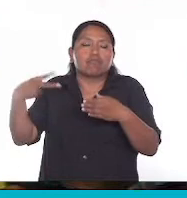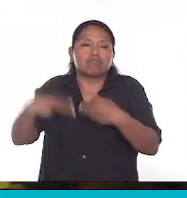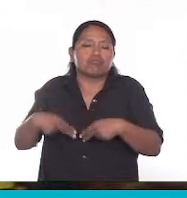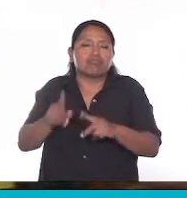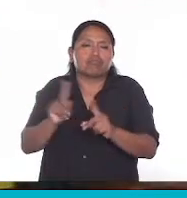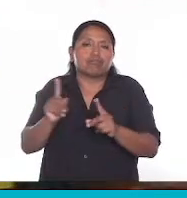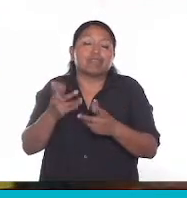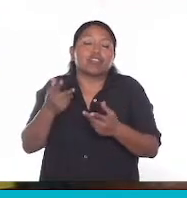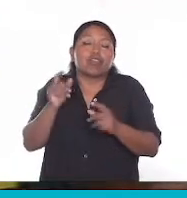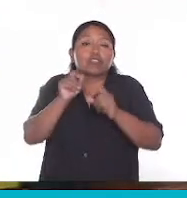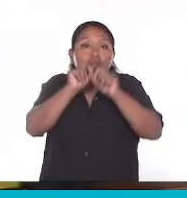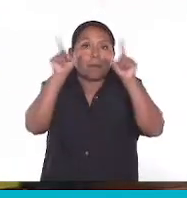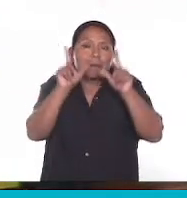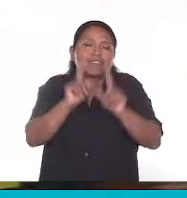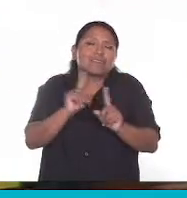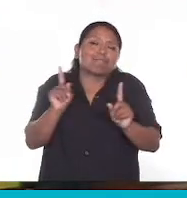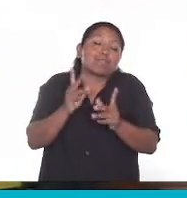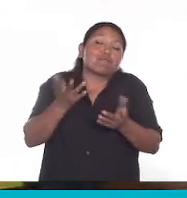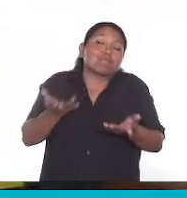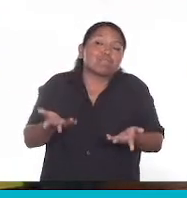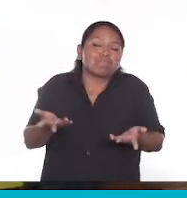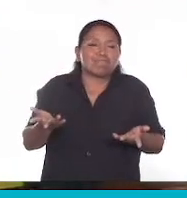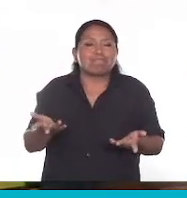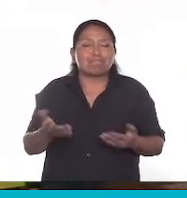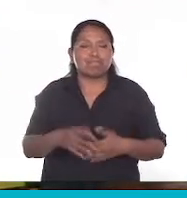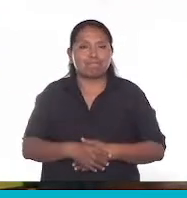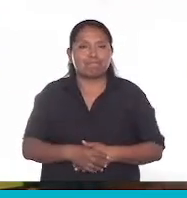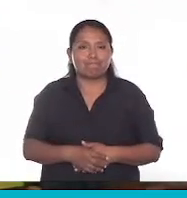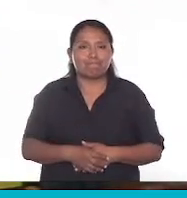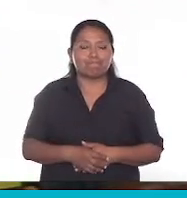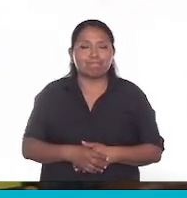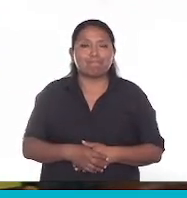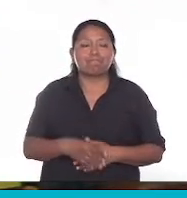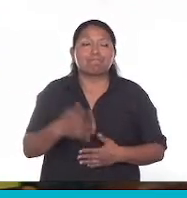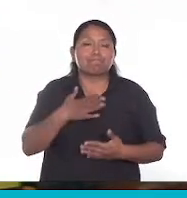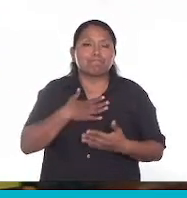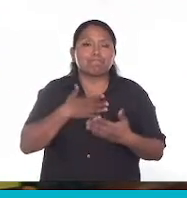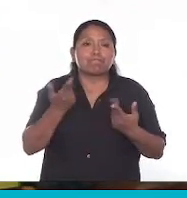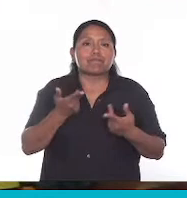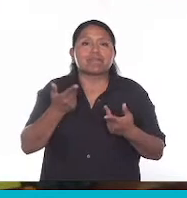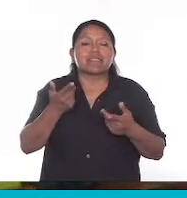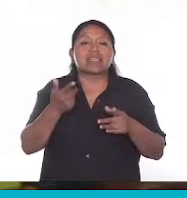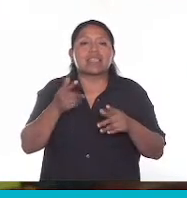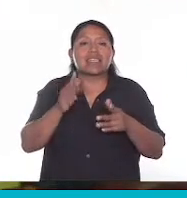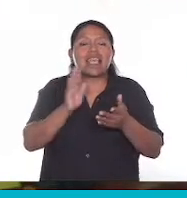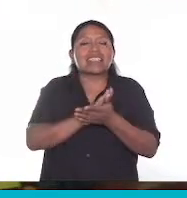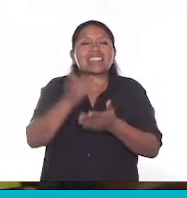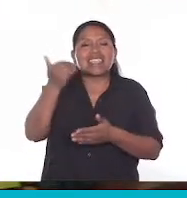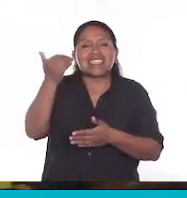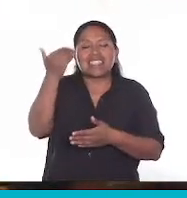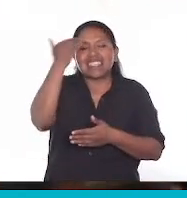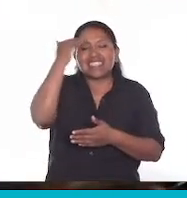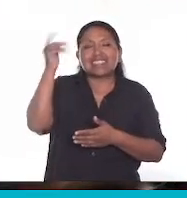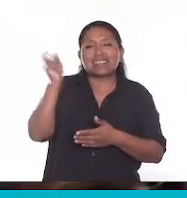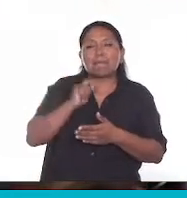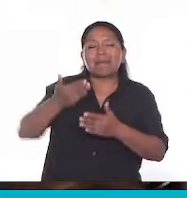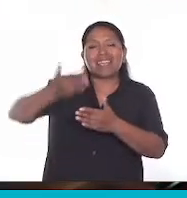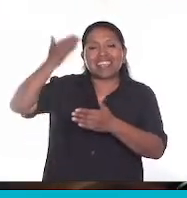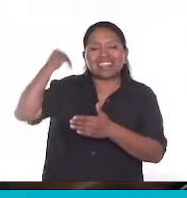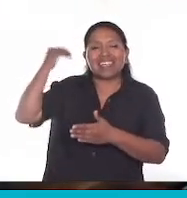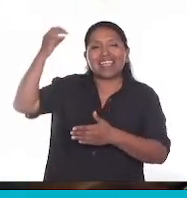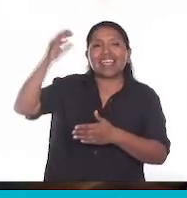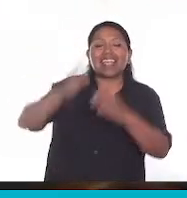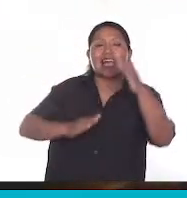sorprende, lamentablemente, ¿no?, el estado de esas causas. Está recurrido ese fallo y hace 15 meses que la Corte